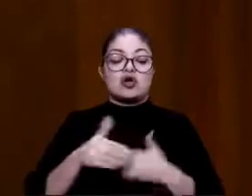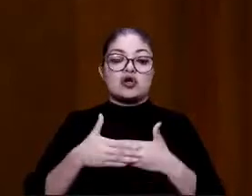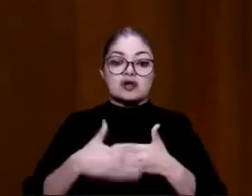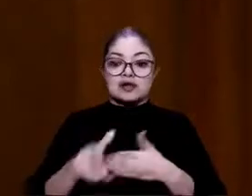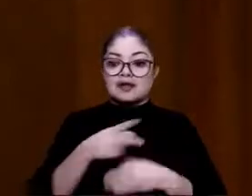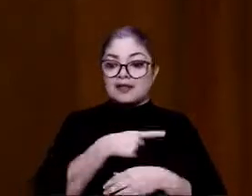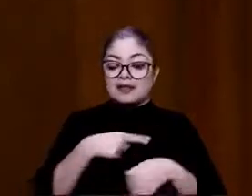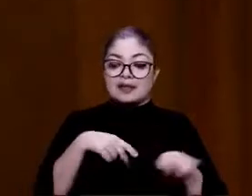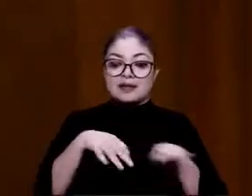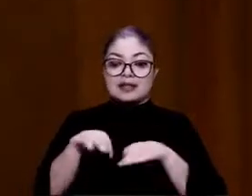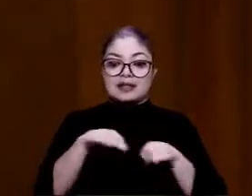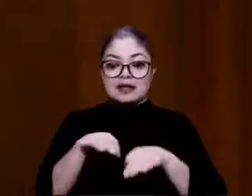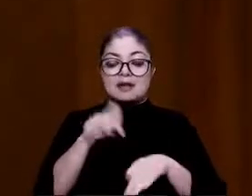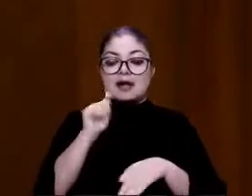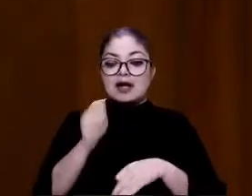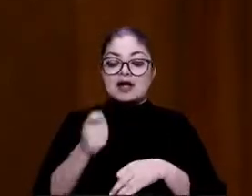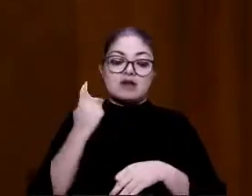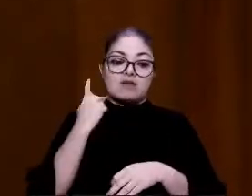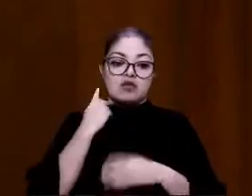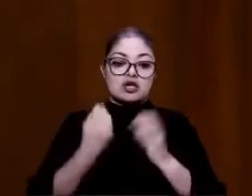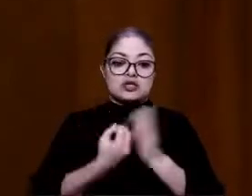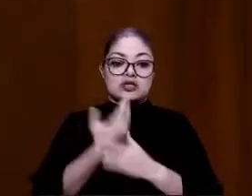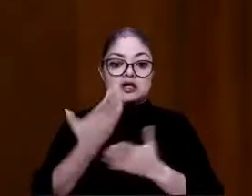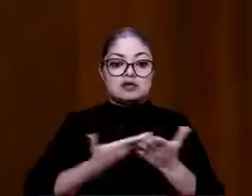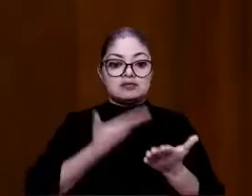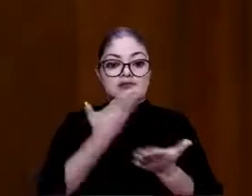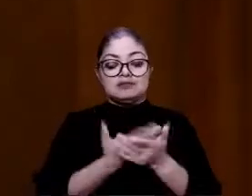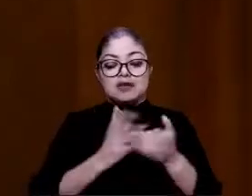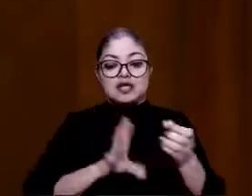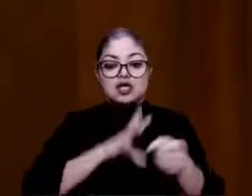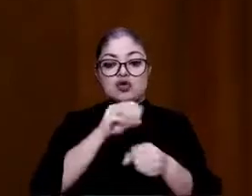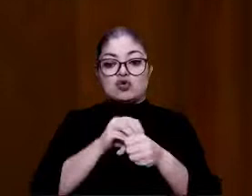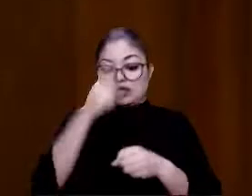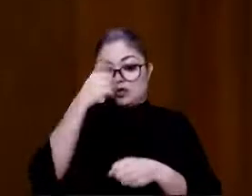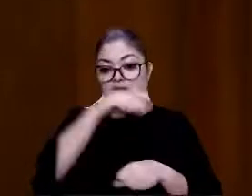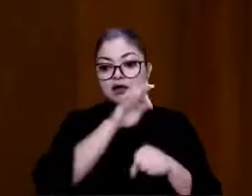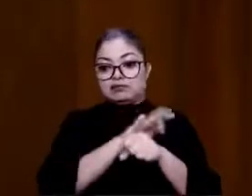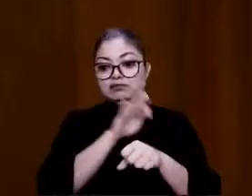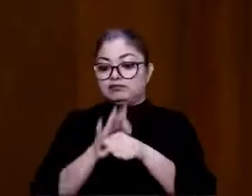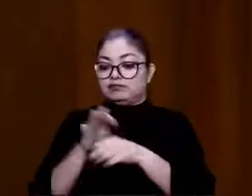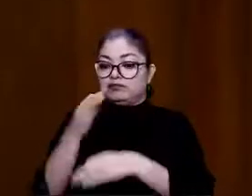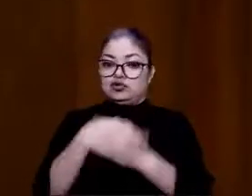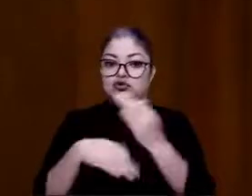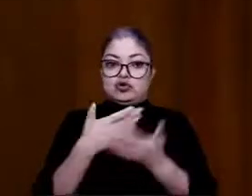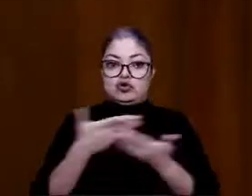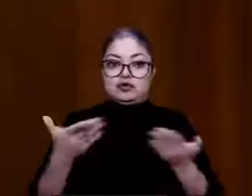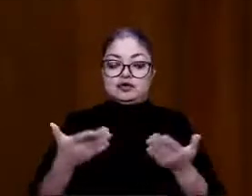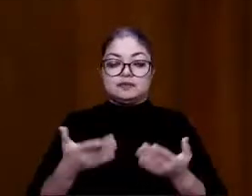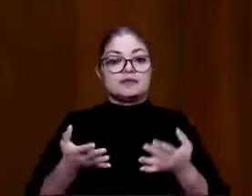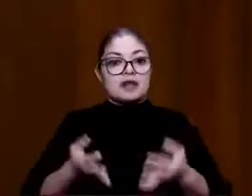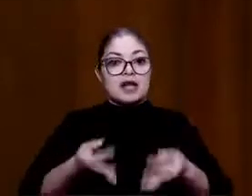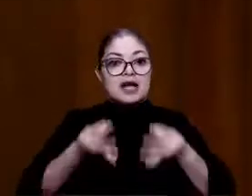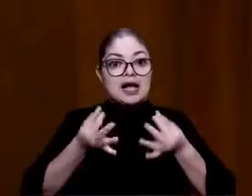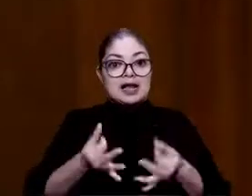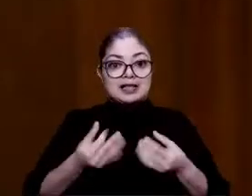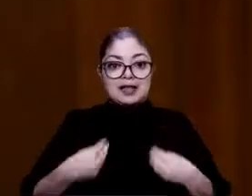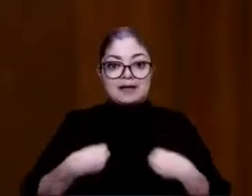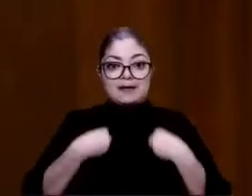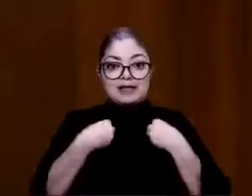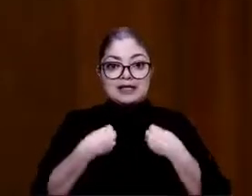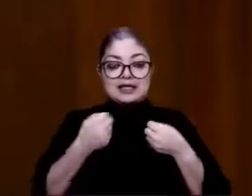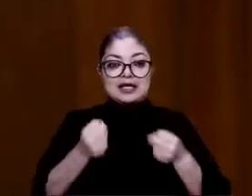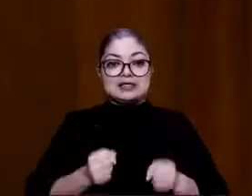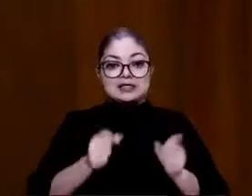públicas incluyentes en favor de todas y todos. El tema de la calidad de vida, de seguridad y